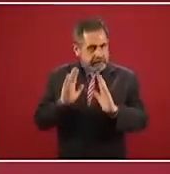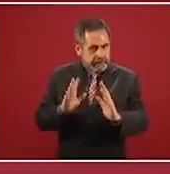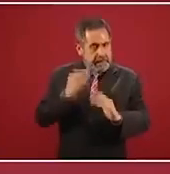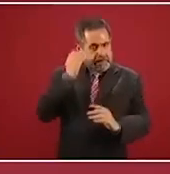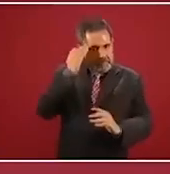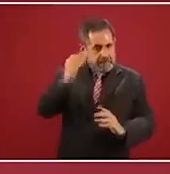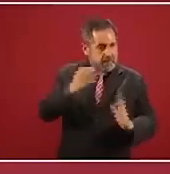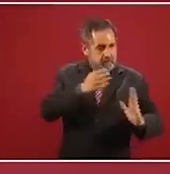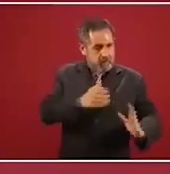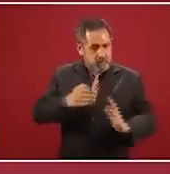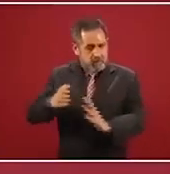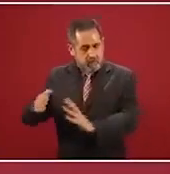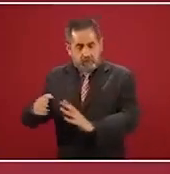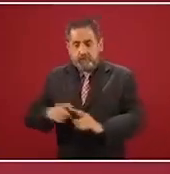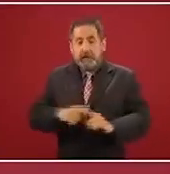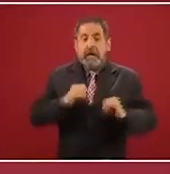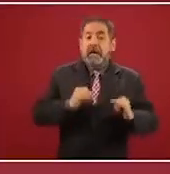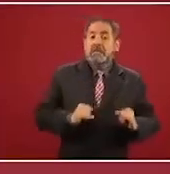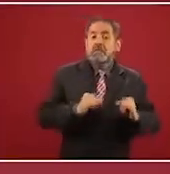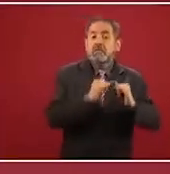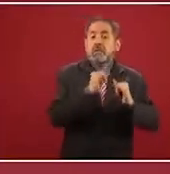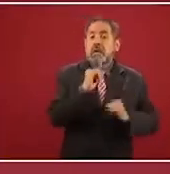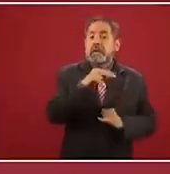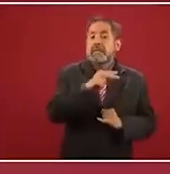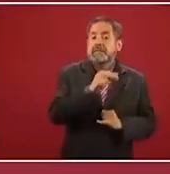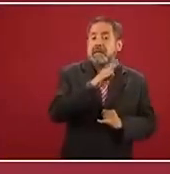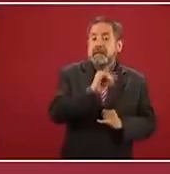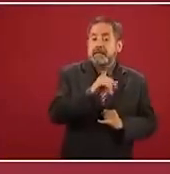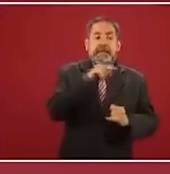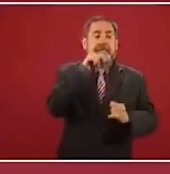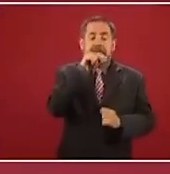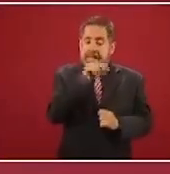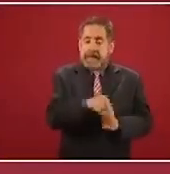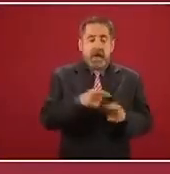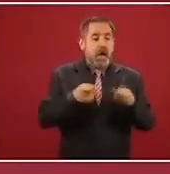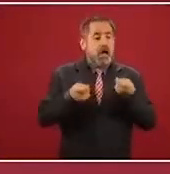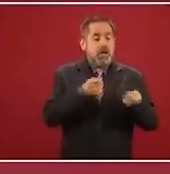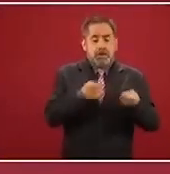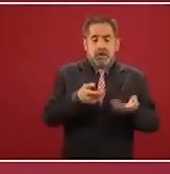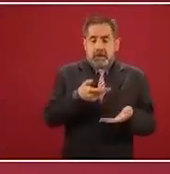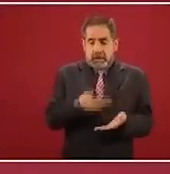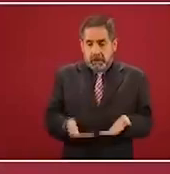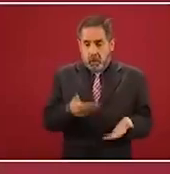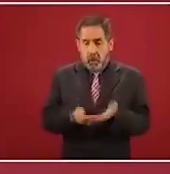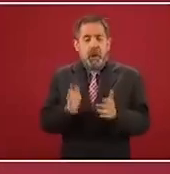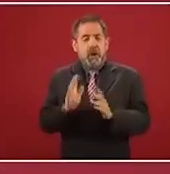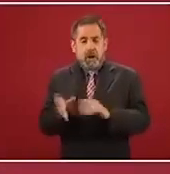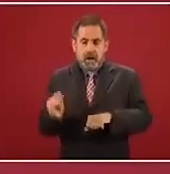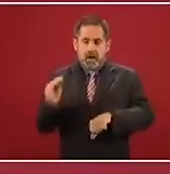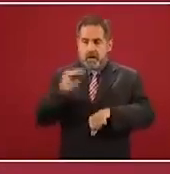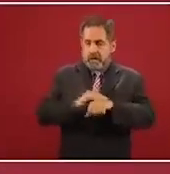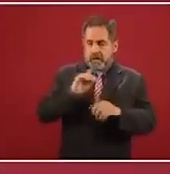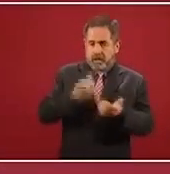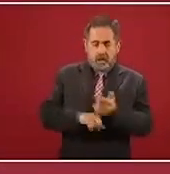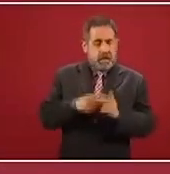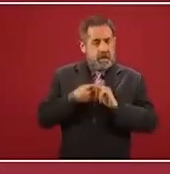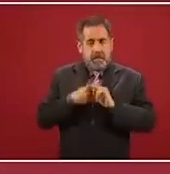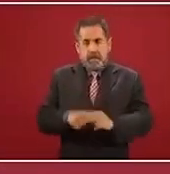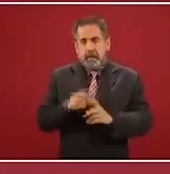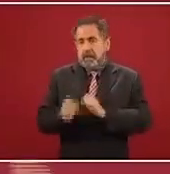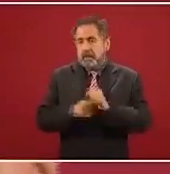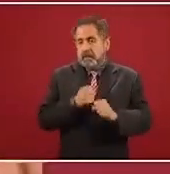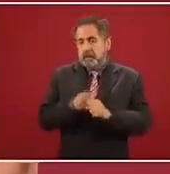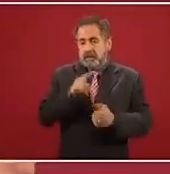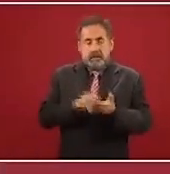El Instituto de Salud para el Bienestar es el mecanismo que hoy se estableció, hoy ya desde el inicio de